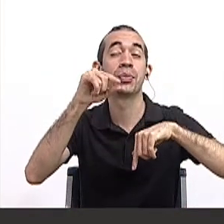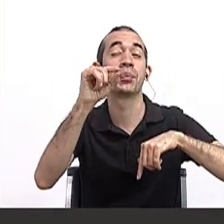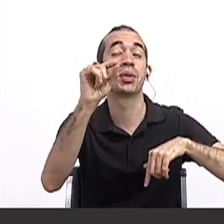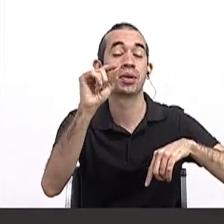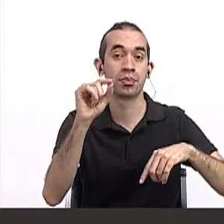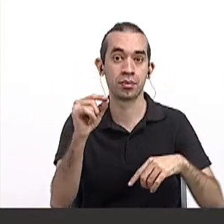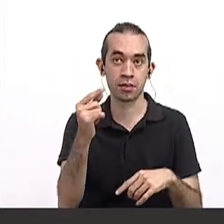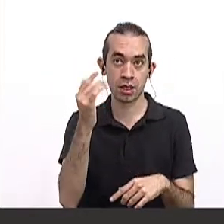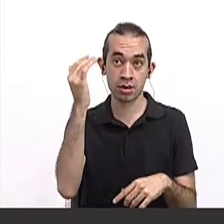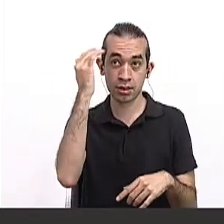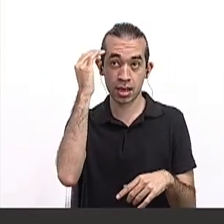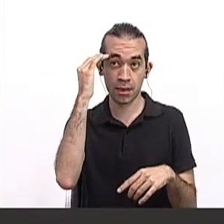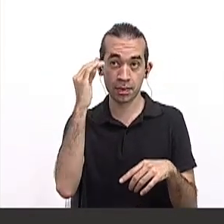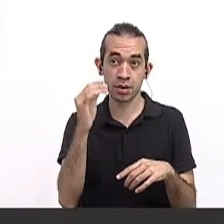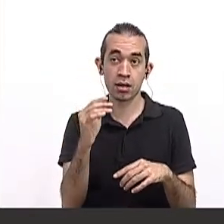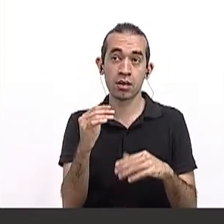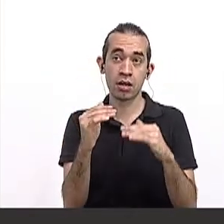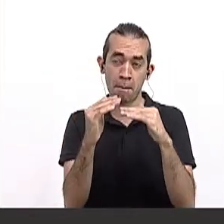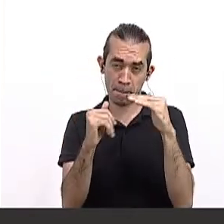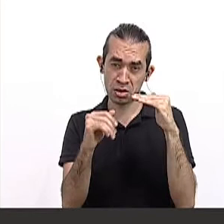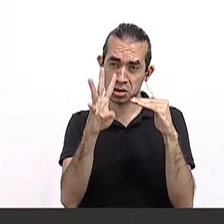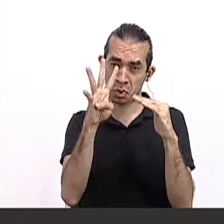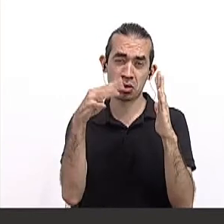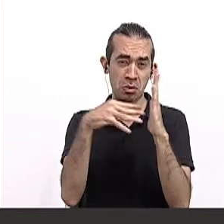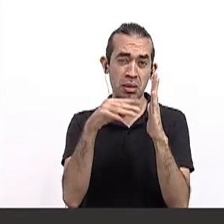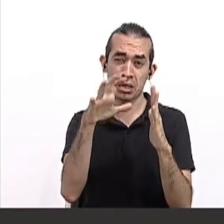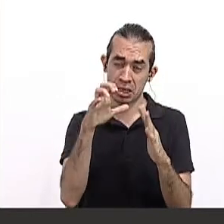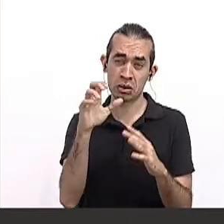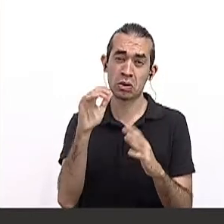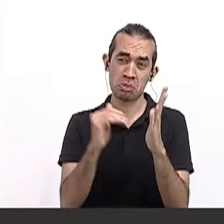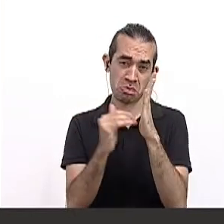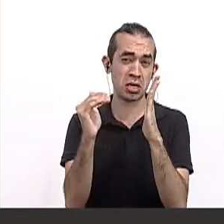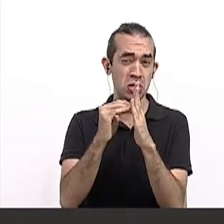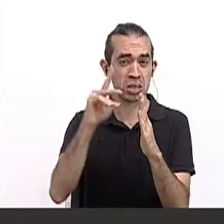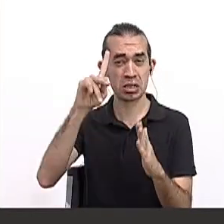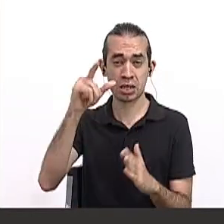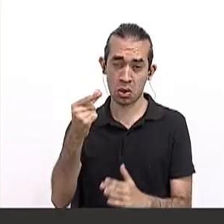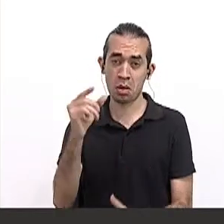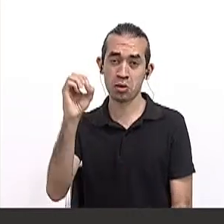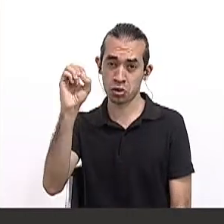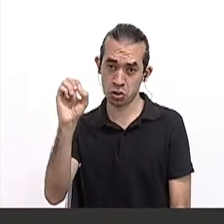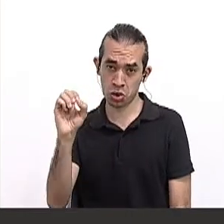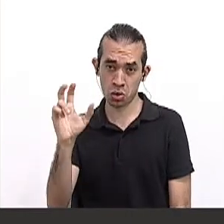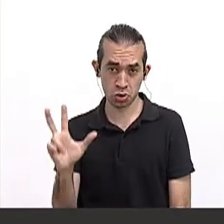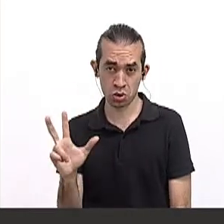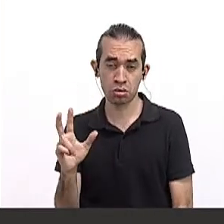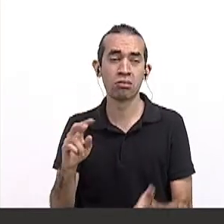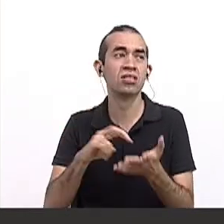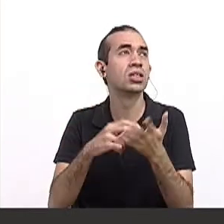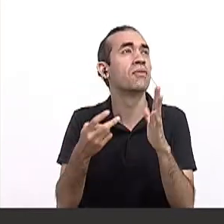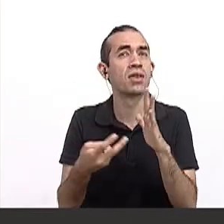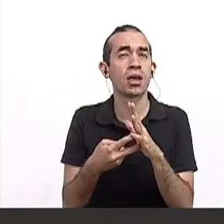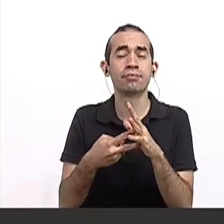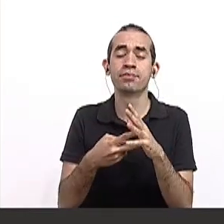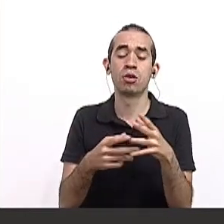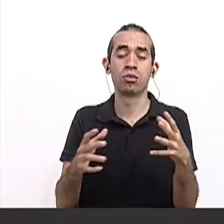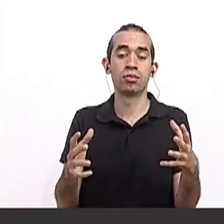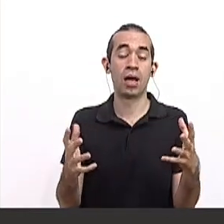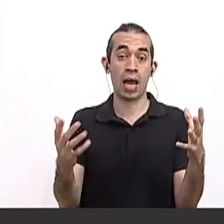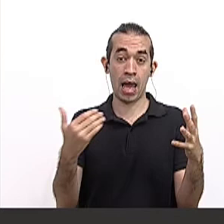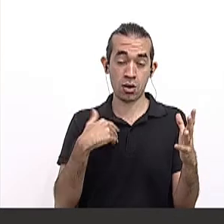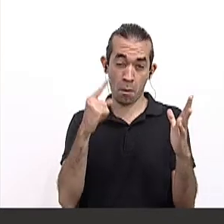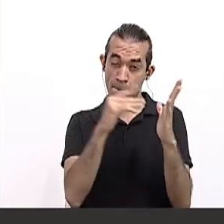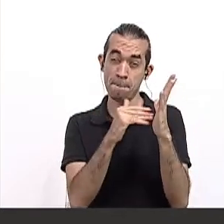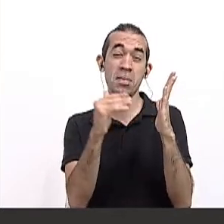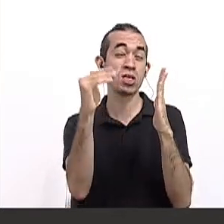de 4.500 millones de kilogramos de ozono, aproximadamente 3 o 4 moléculas de ozono por cada millón